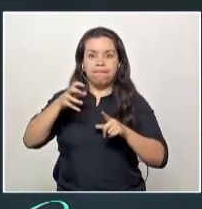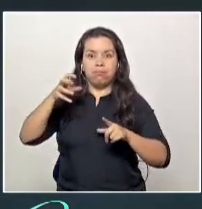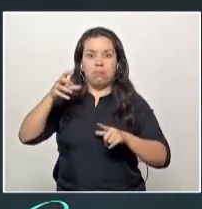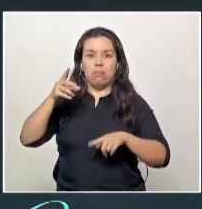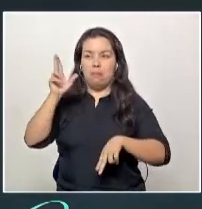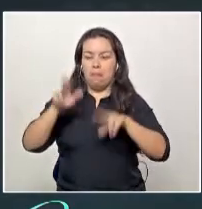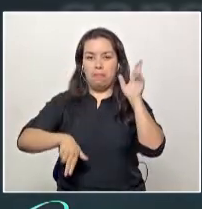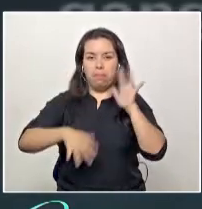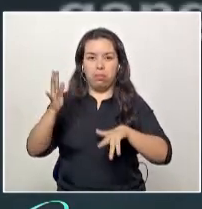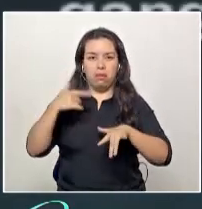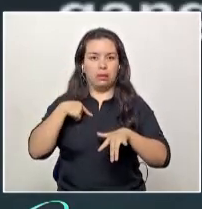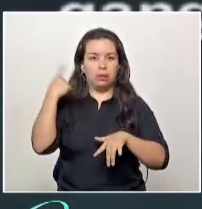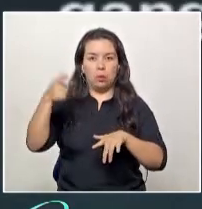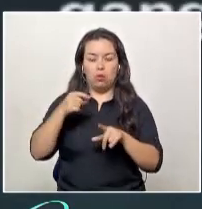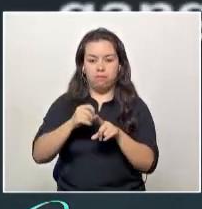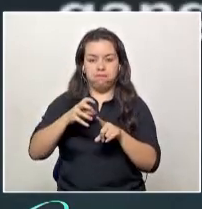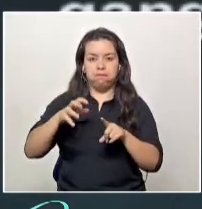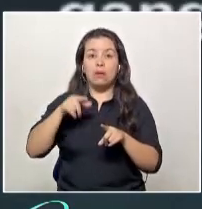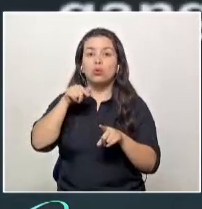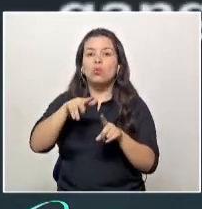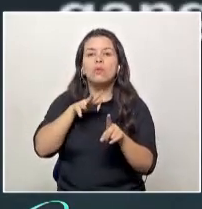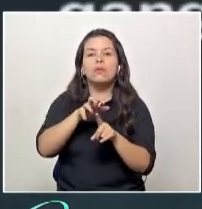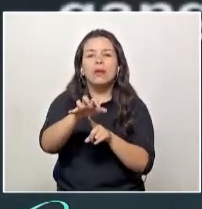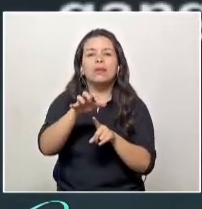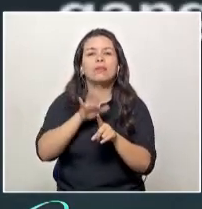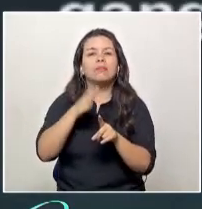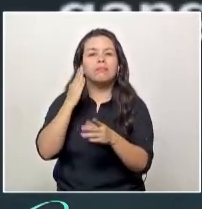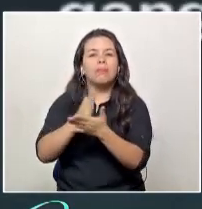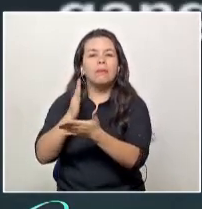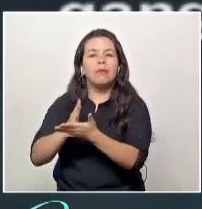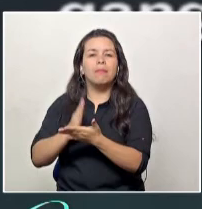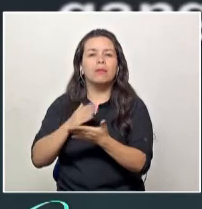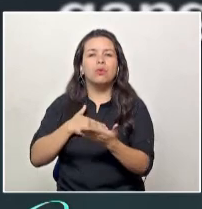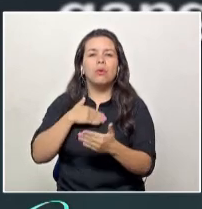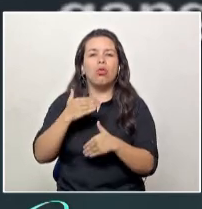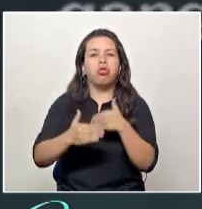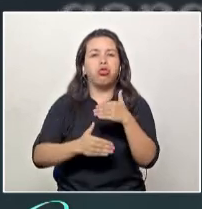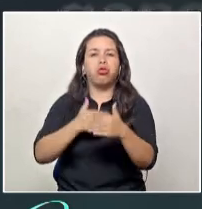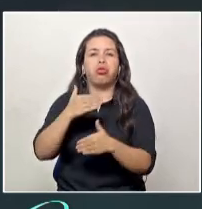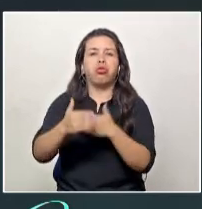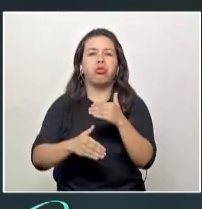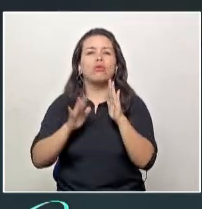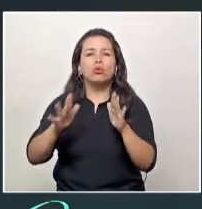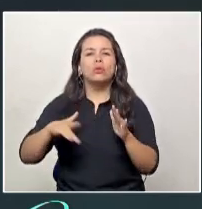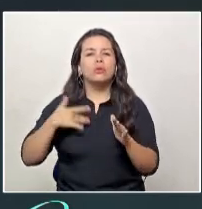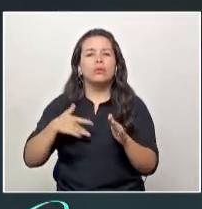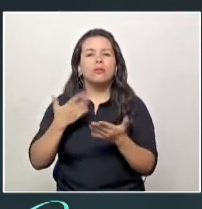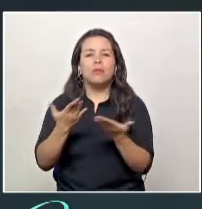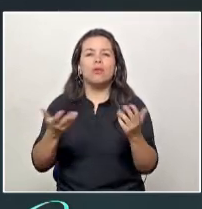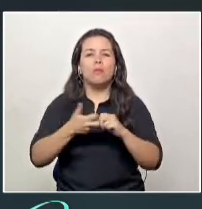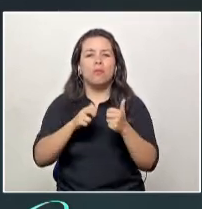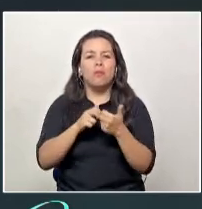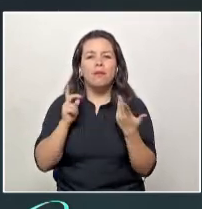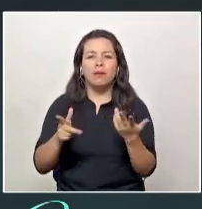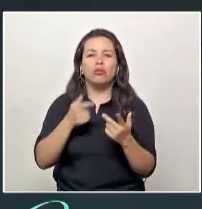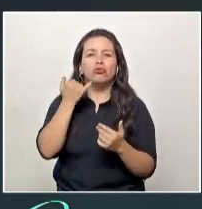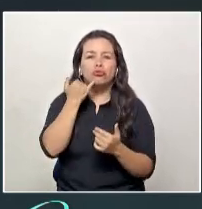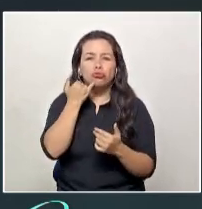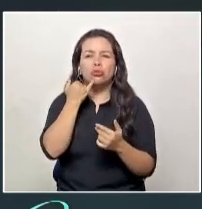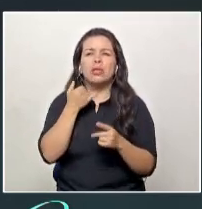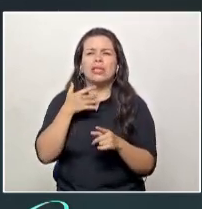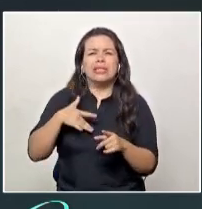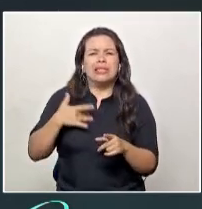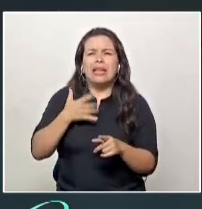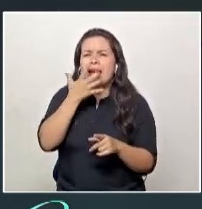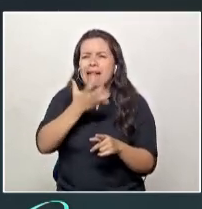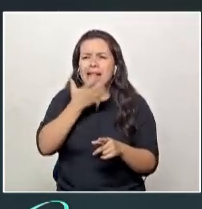anormal y descontrolada. Este tipo de cáncer suele desarrollarse de una manera lenta, por lo que los síntomas como problemas al orinar, ardor